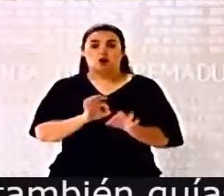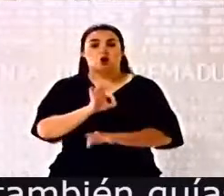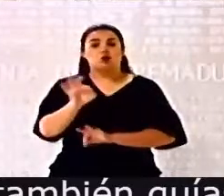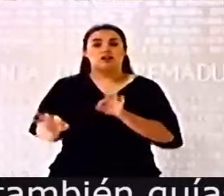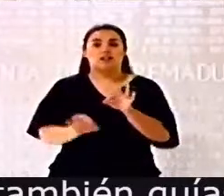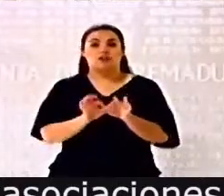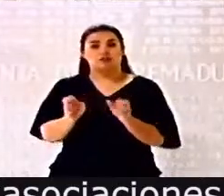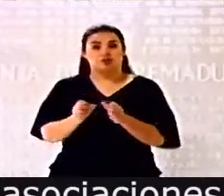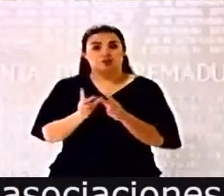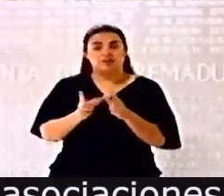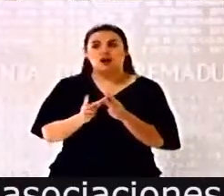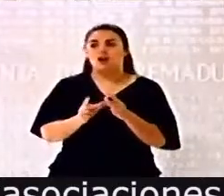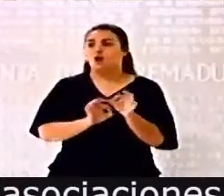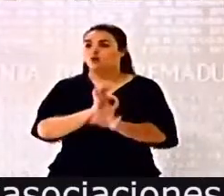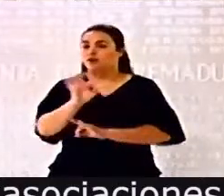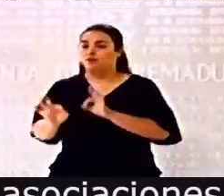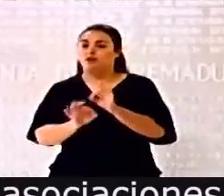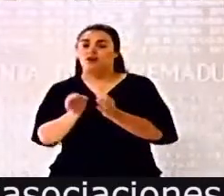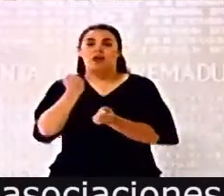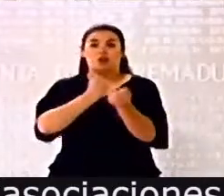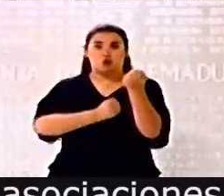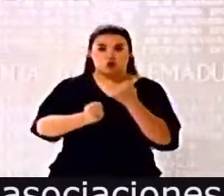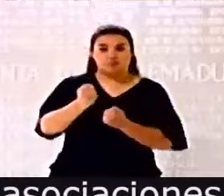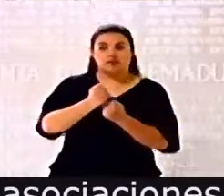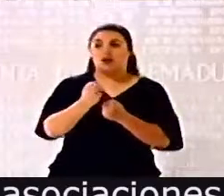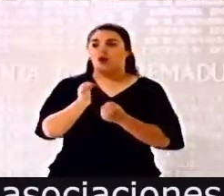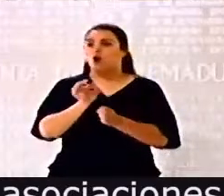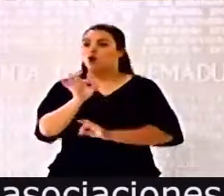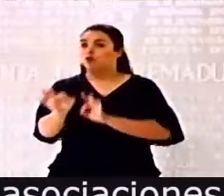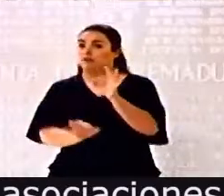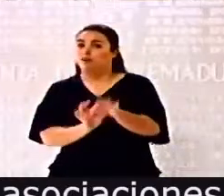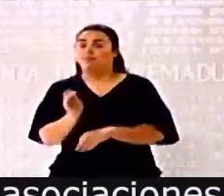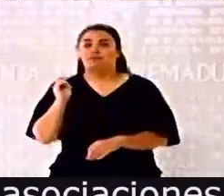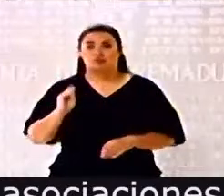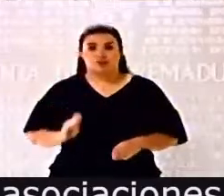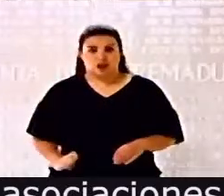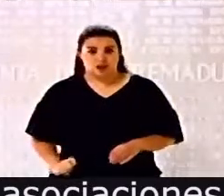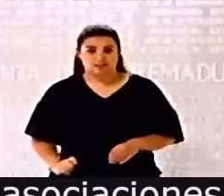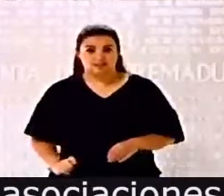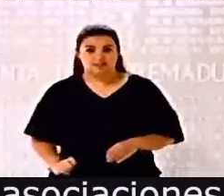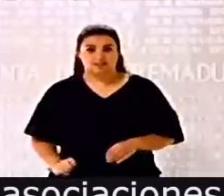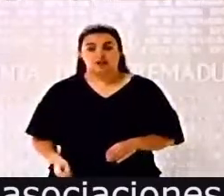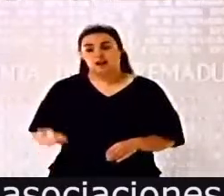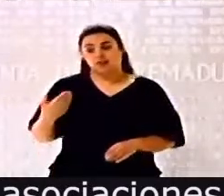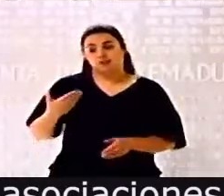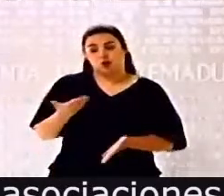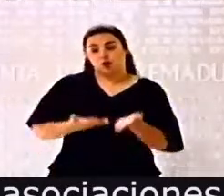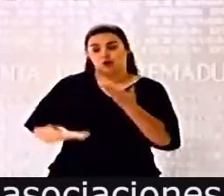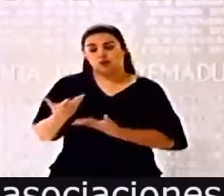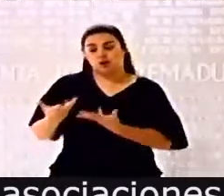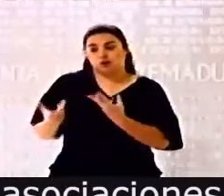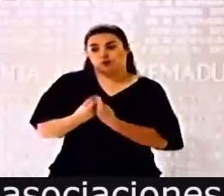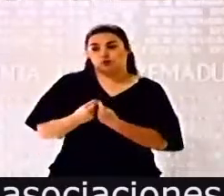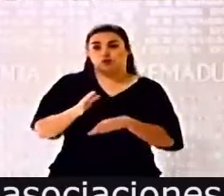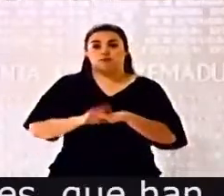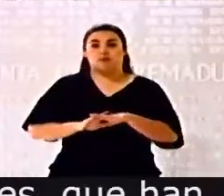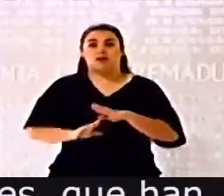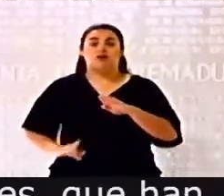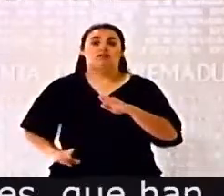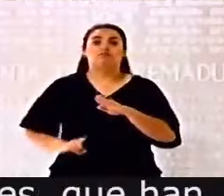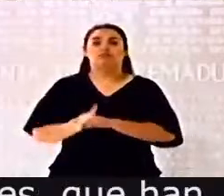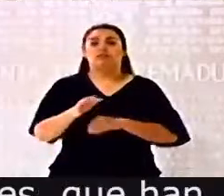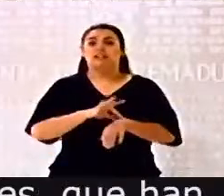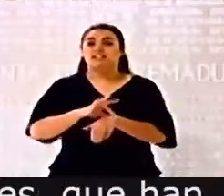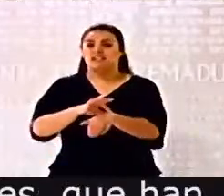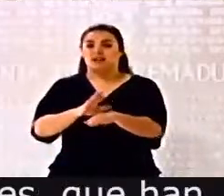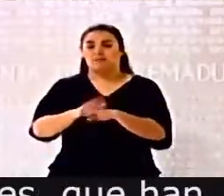organizaciones sociales, organizaciones económicas, organizaciones profesionales que han colaborado con nosotros en desarrollar estas guías